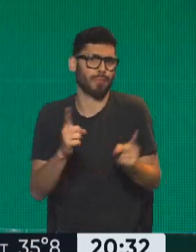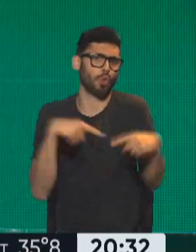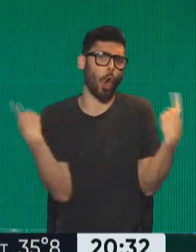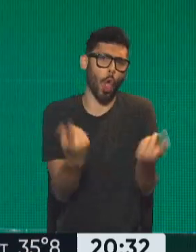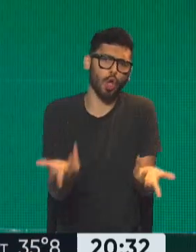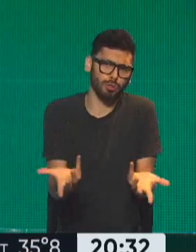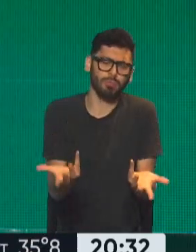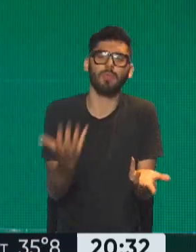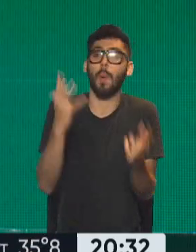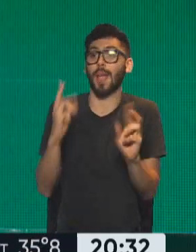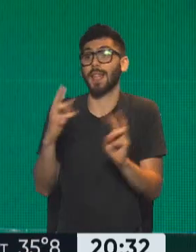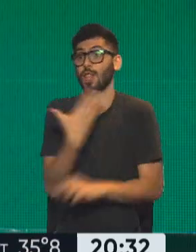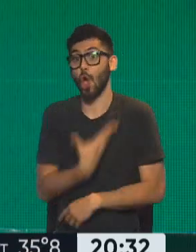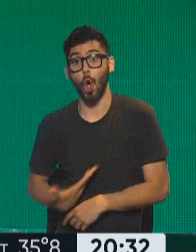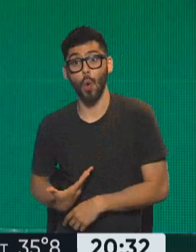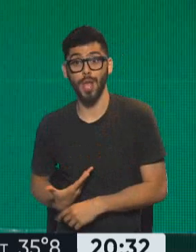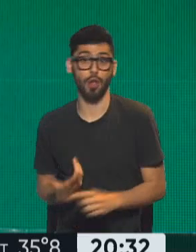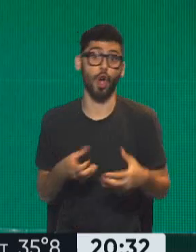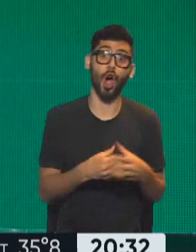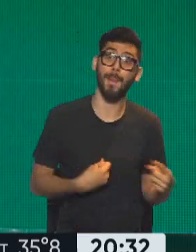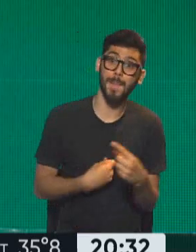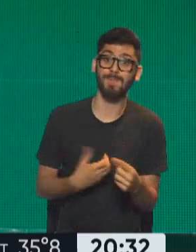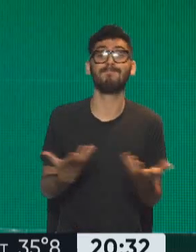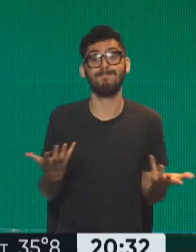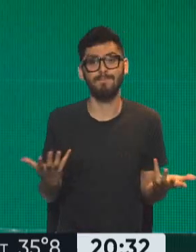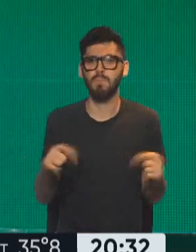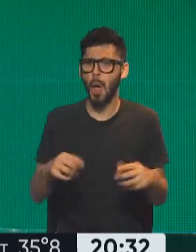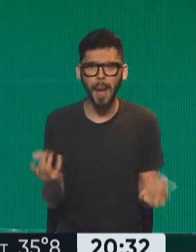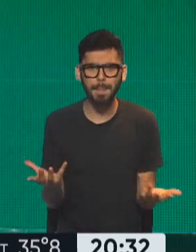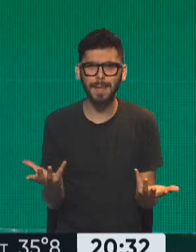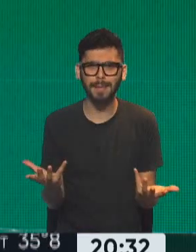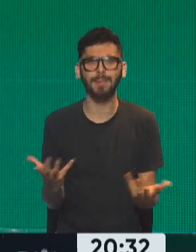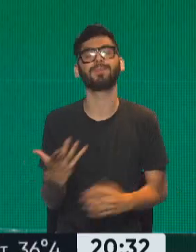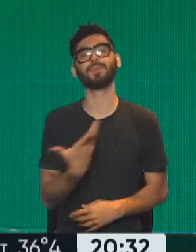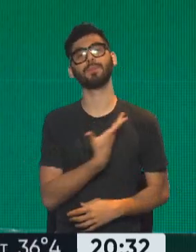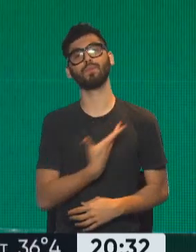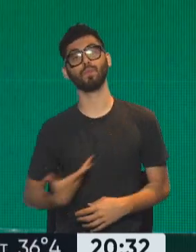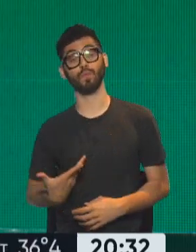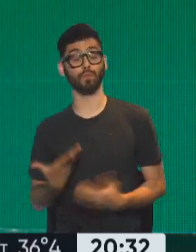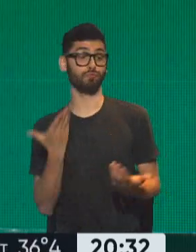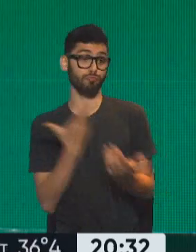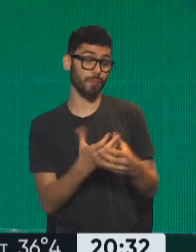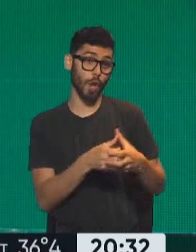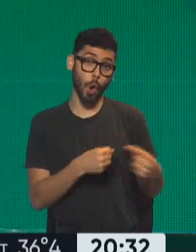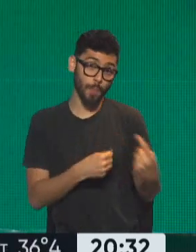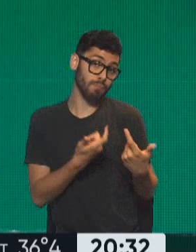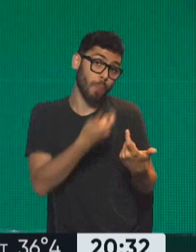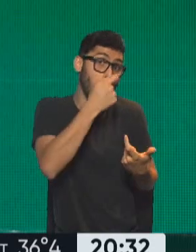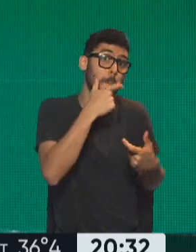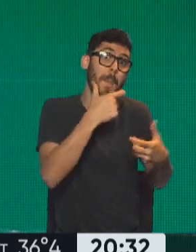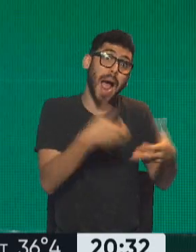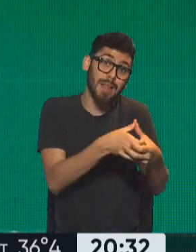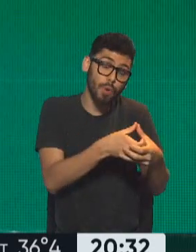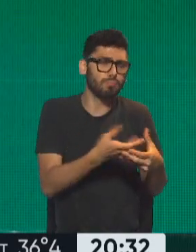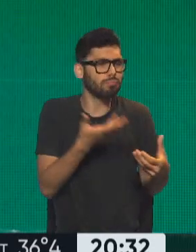y más cuando hablamos de gobierno y de oposición pero qué pasa ahora porque el gobierno le pide a la oposición le pide al macrismo que